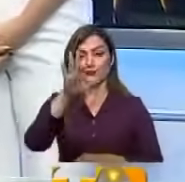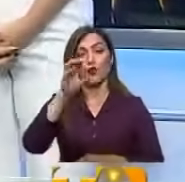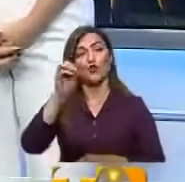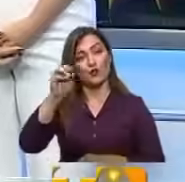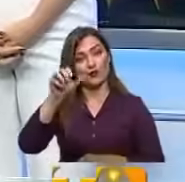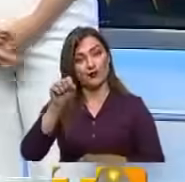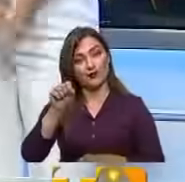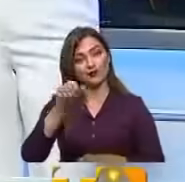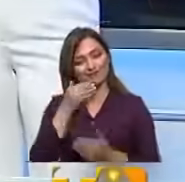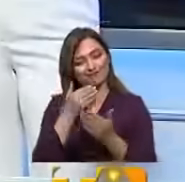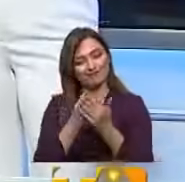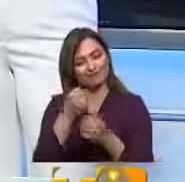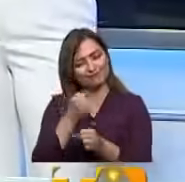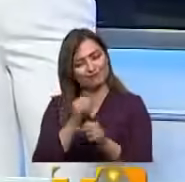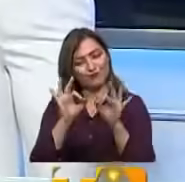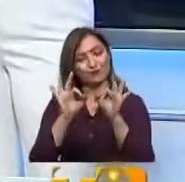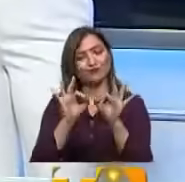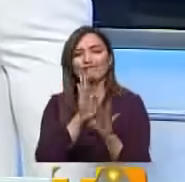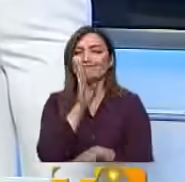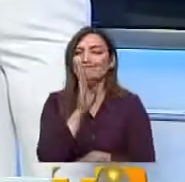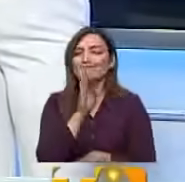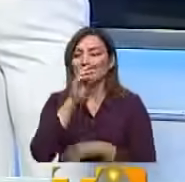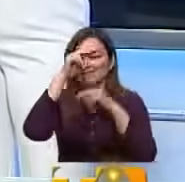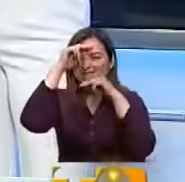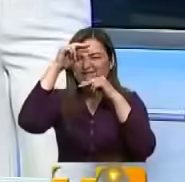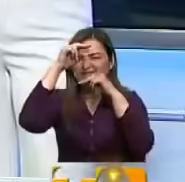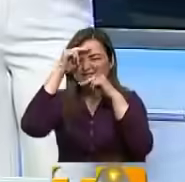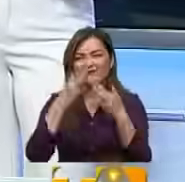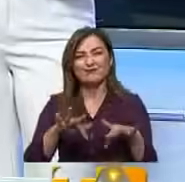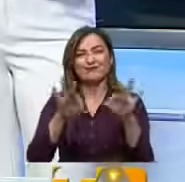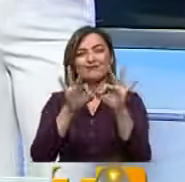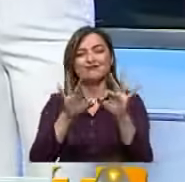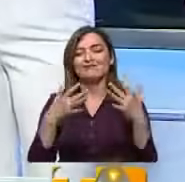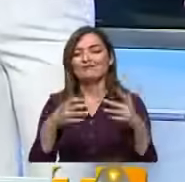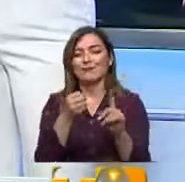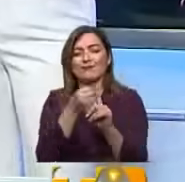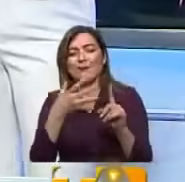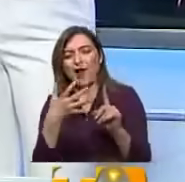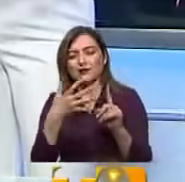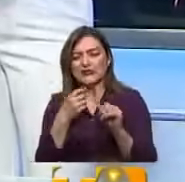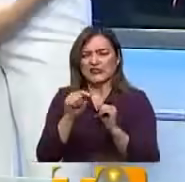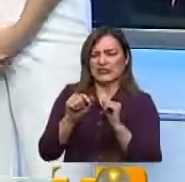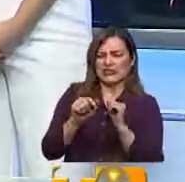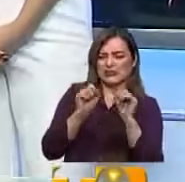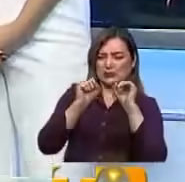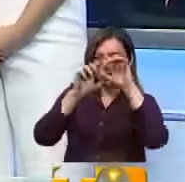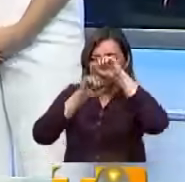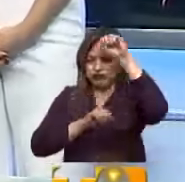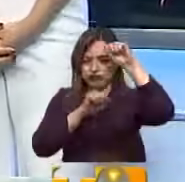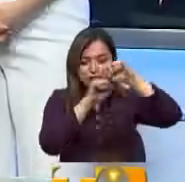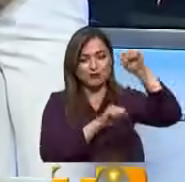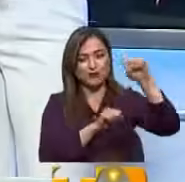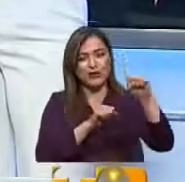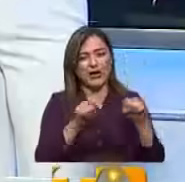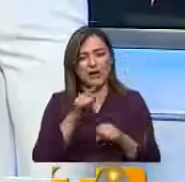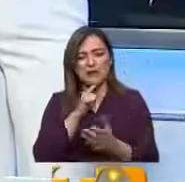Chufardi. Realmente su trabajo ha sido impecable, trayéndonos siempre noticias novedosas, noticias conmovedoras. Nos ha hecho abrir los ojos de tantas maneras. Nos ha hecho vivir